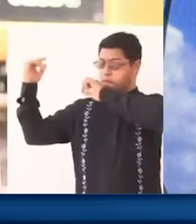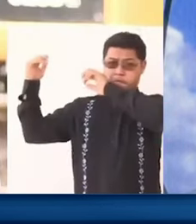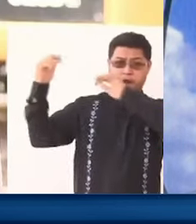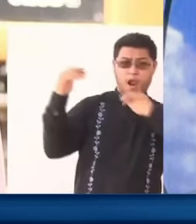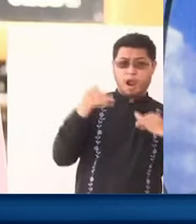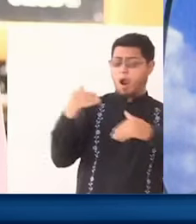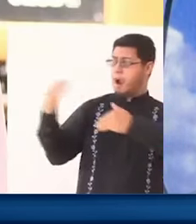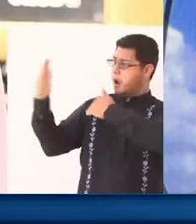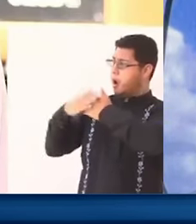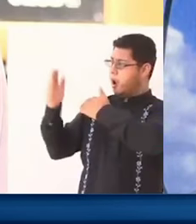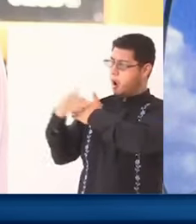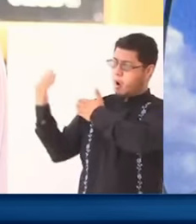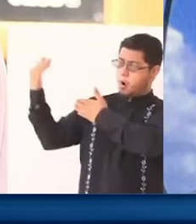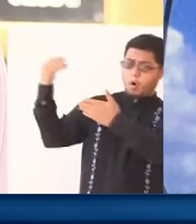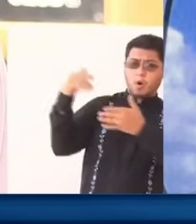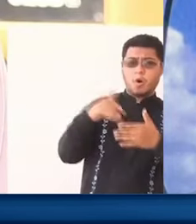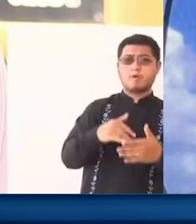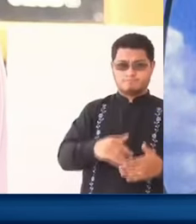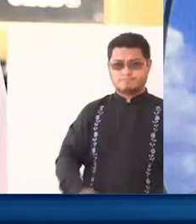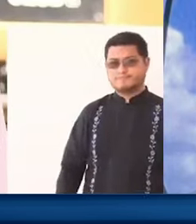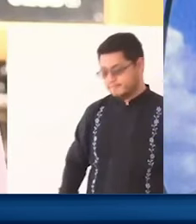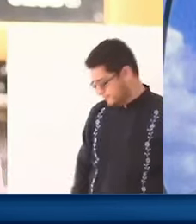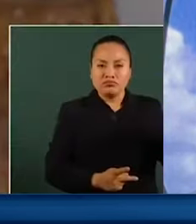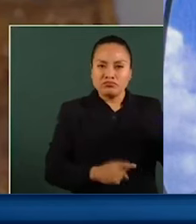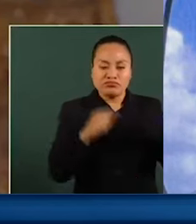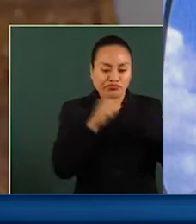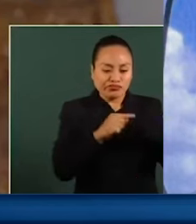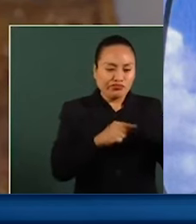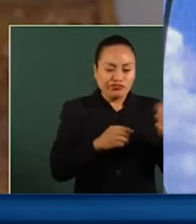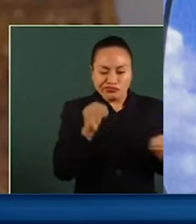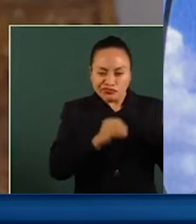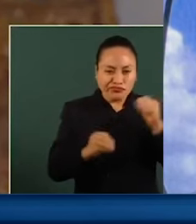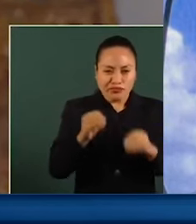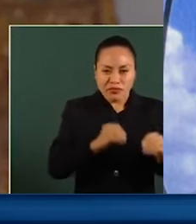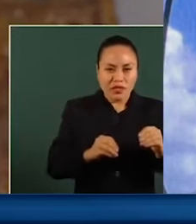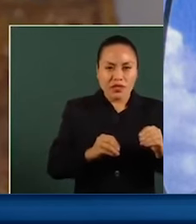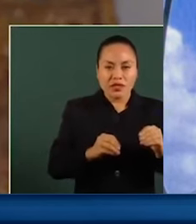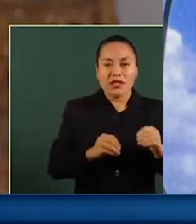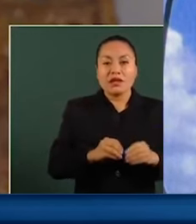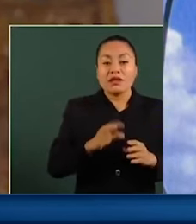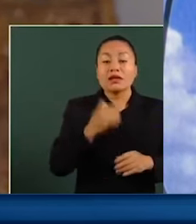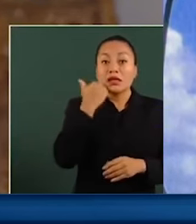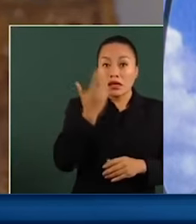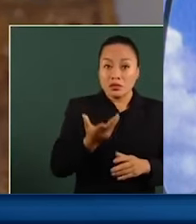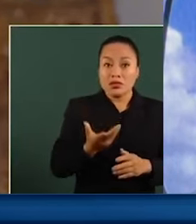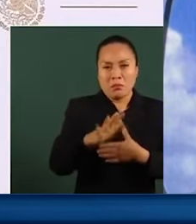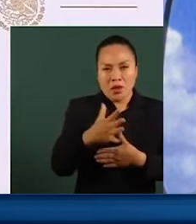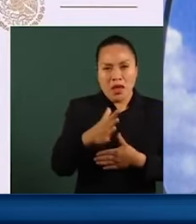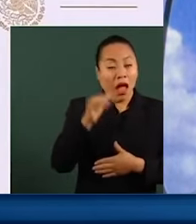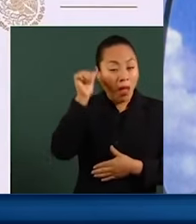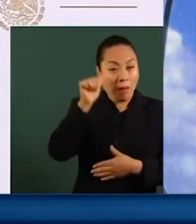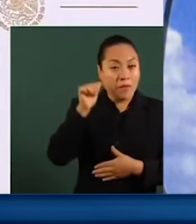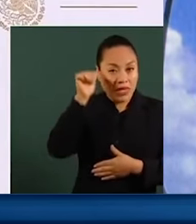protestas al respecto. La oposición institucional, los partidos políticos opositores, están sumamente